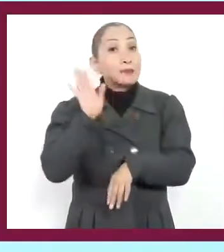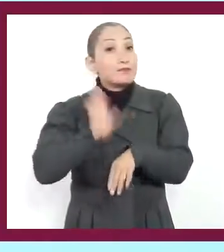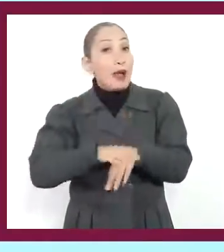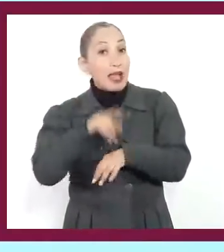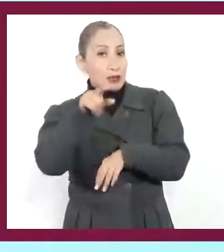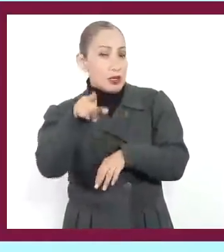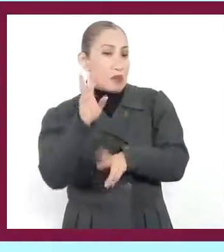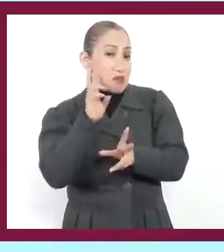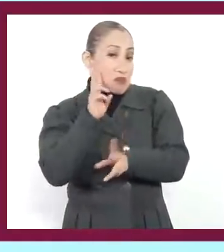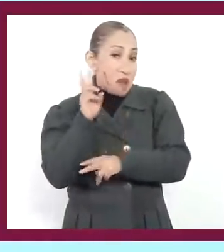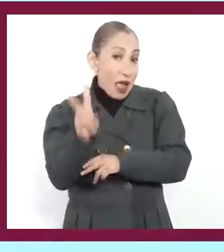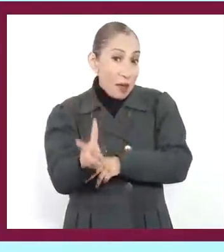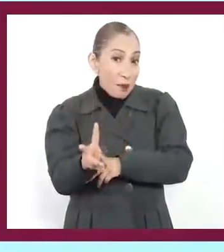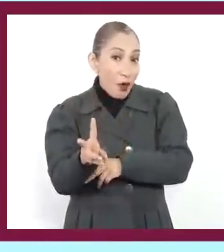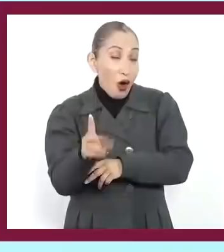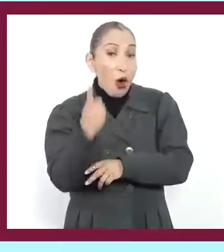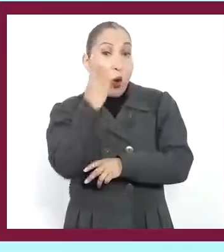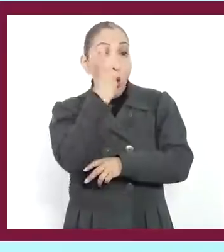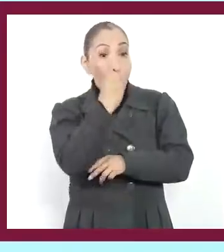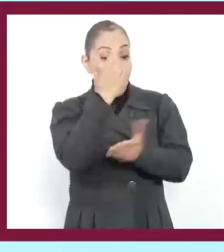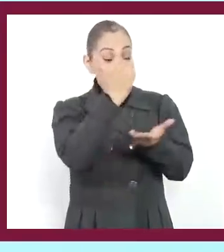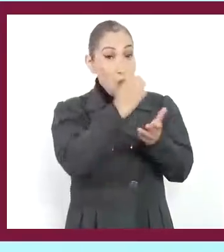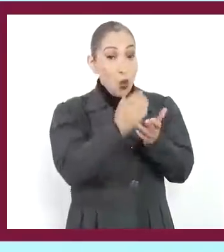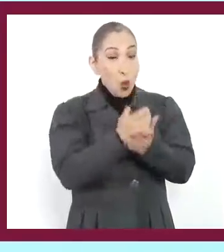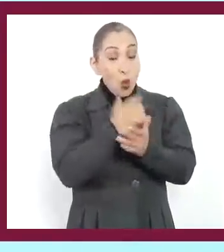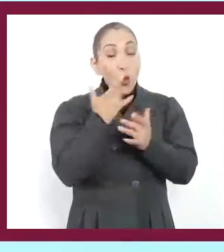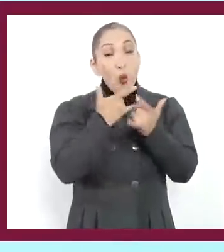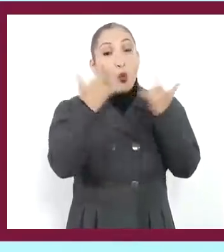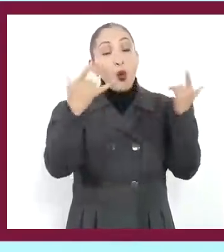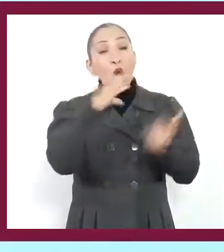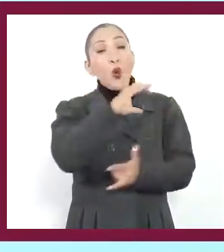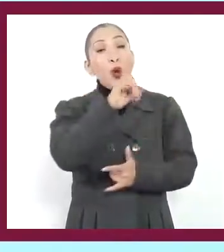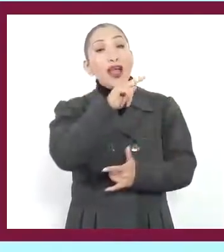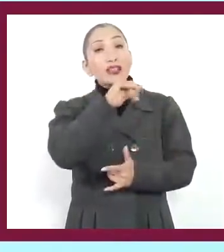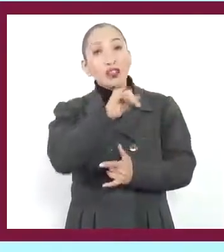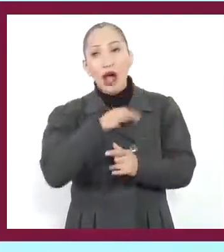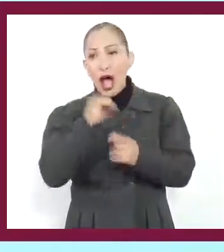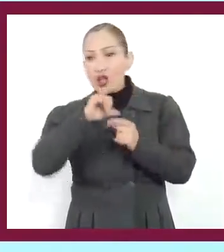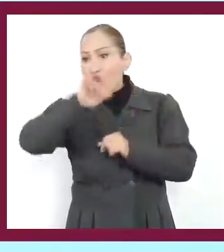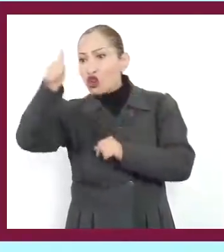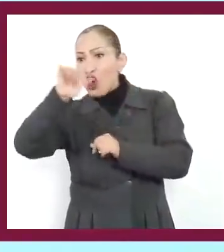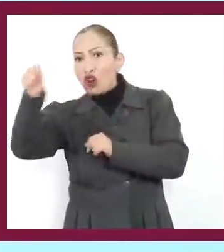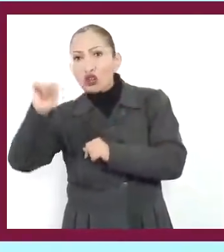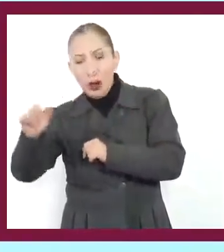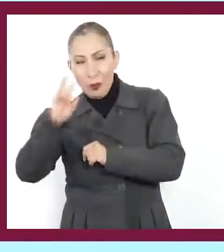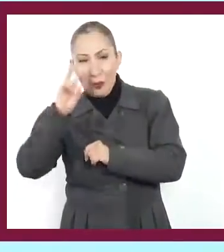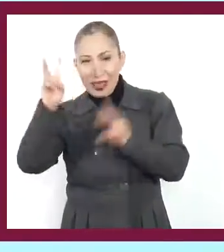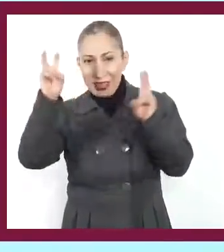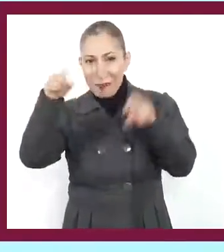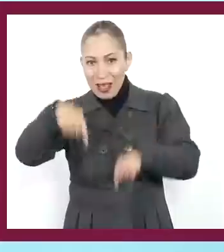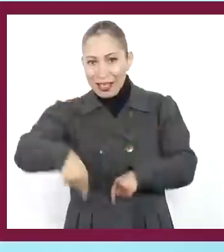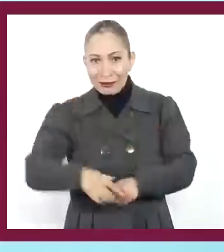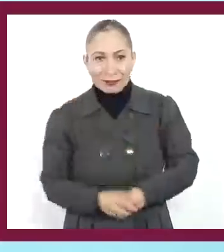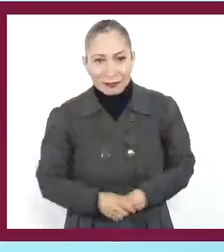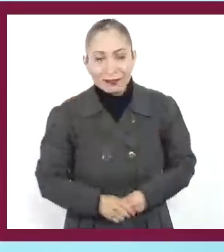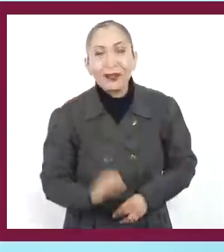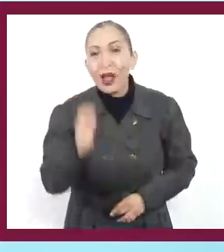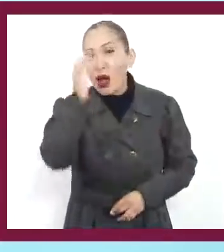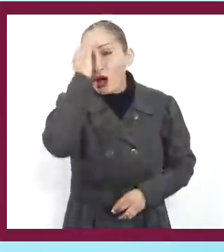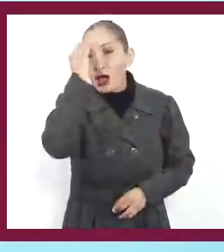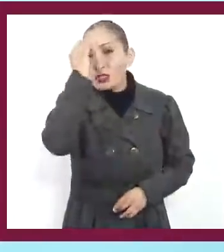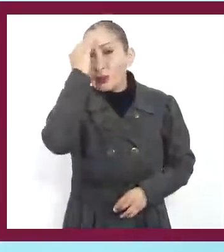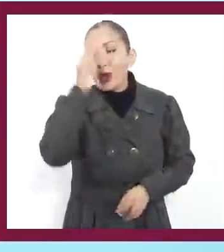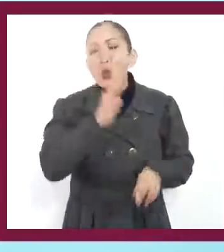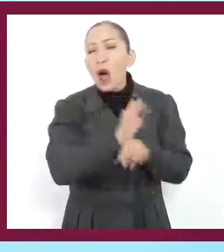si consideramos que de un cuento nacen cientos, como es el título de este programa. Conoceremos